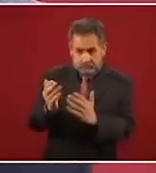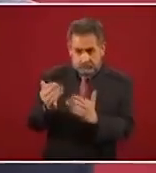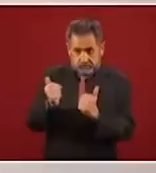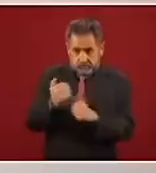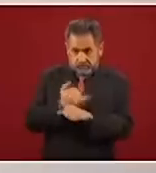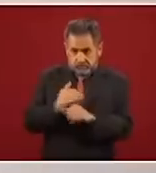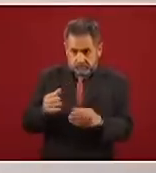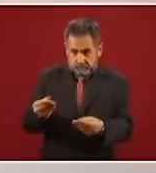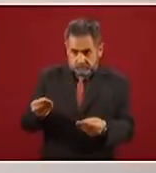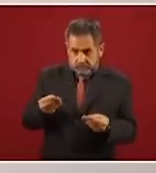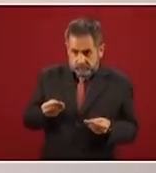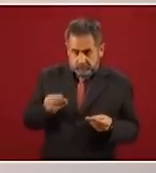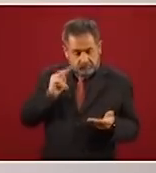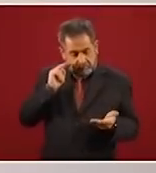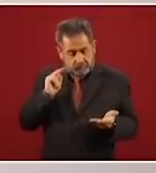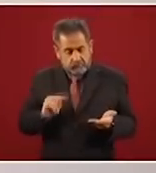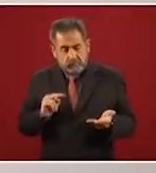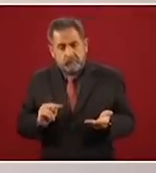información